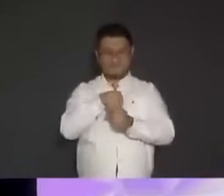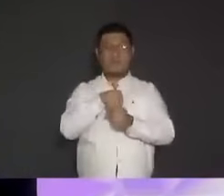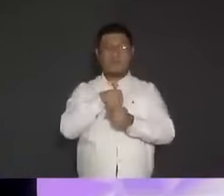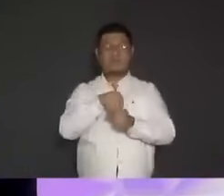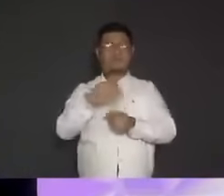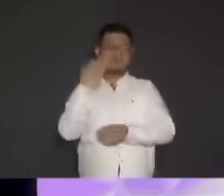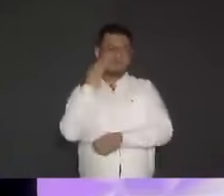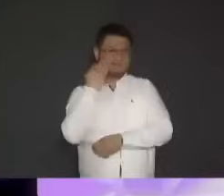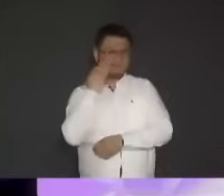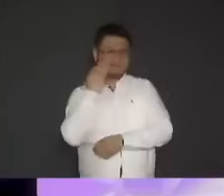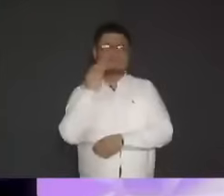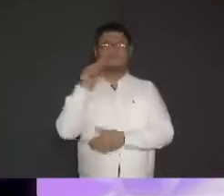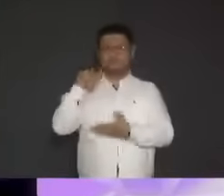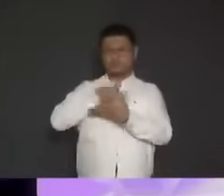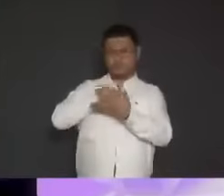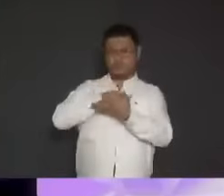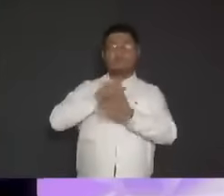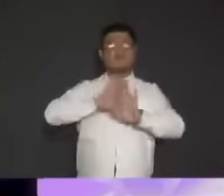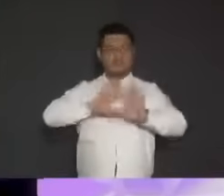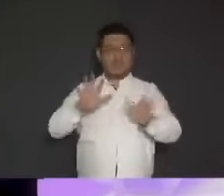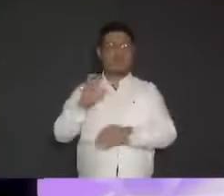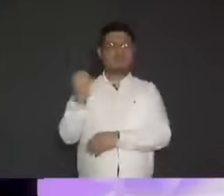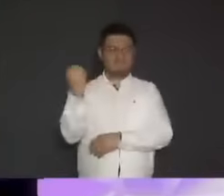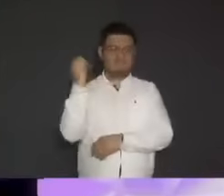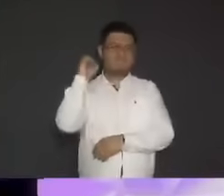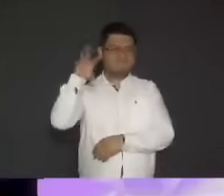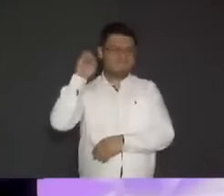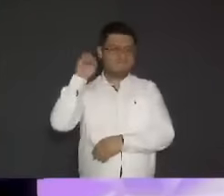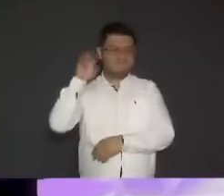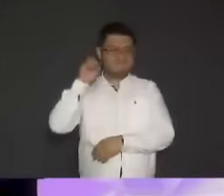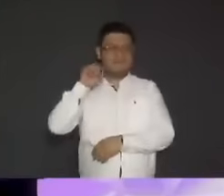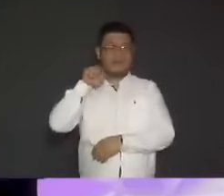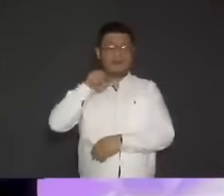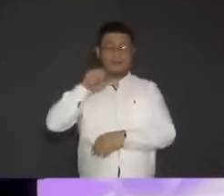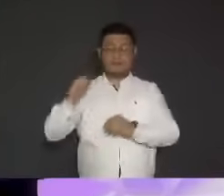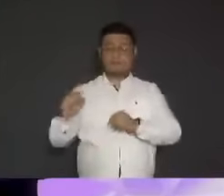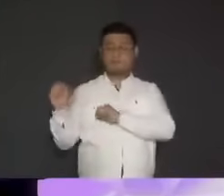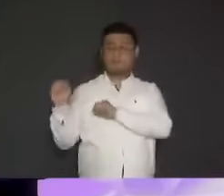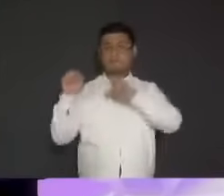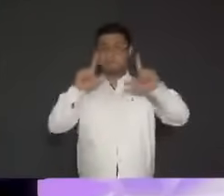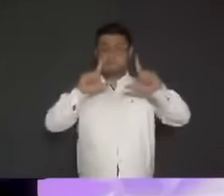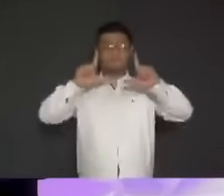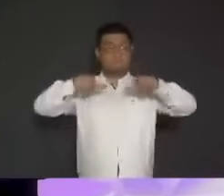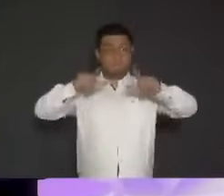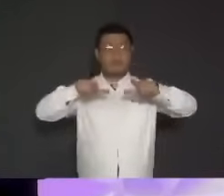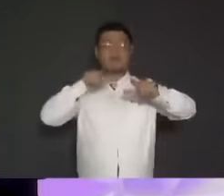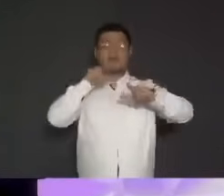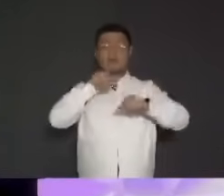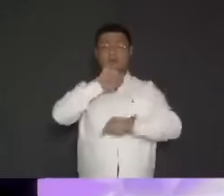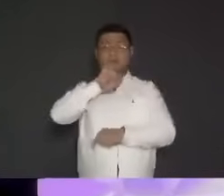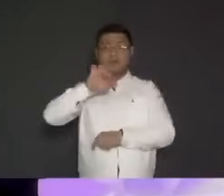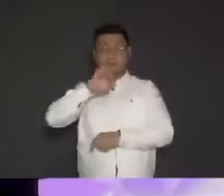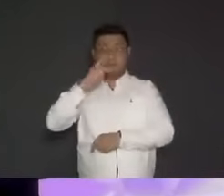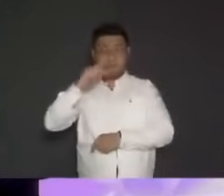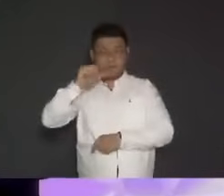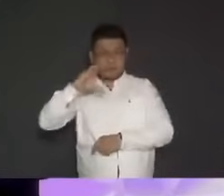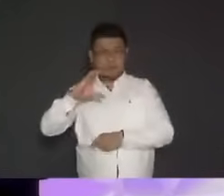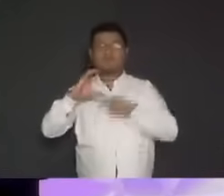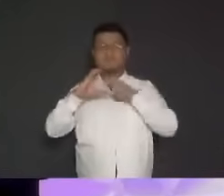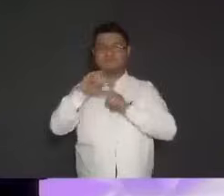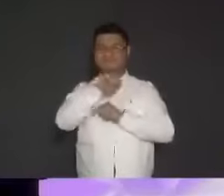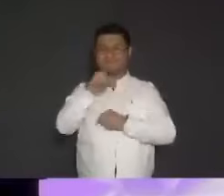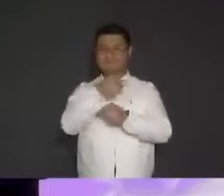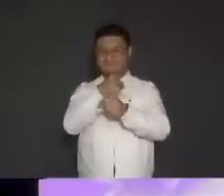y YouTube estamos activos ya con la transmisión en vivo por medio de la plataforma oficial del Instituto Electoral y de Participación Ciudadana, así que los invitamos a